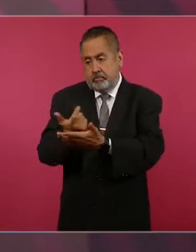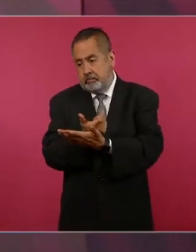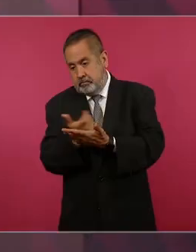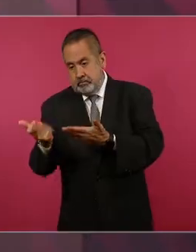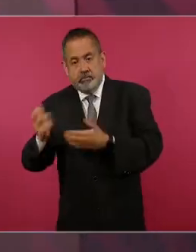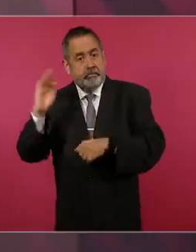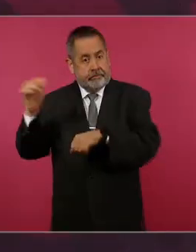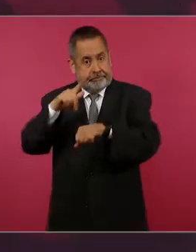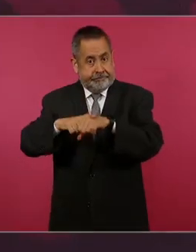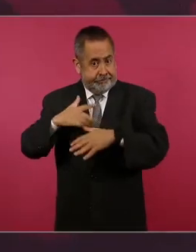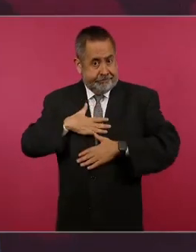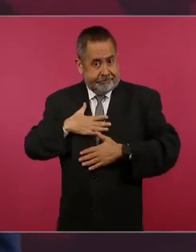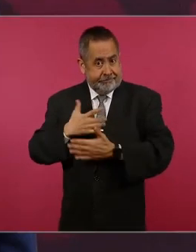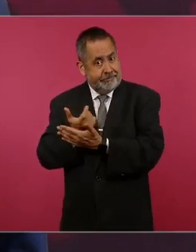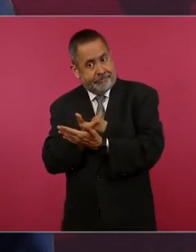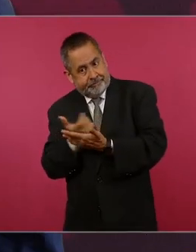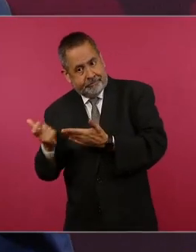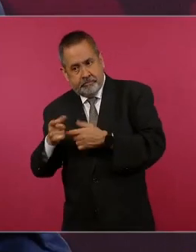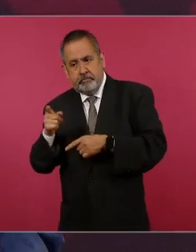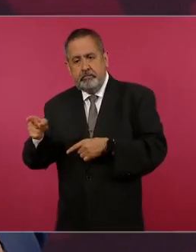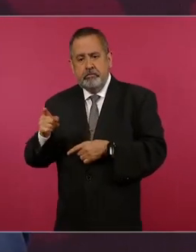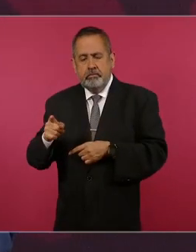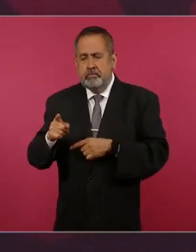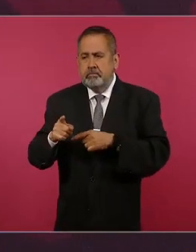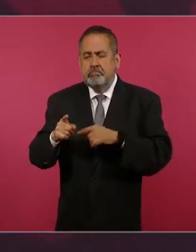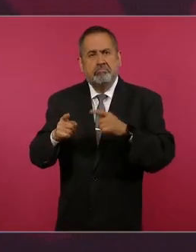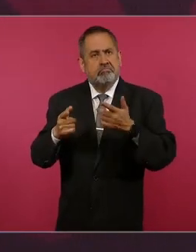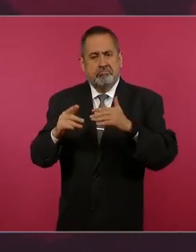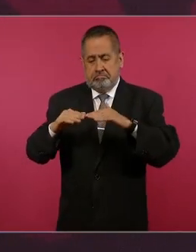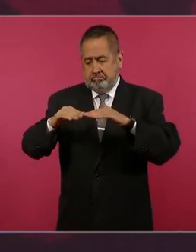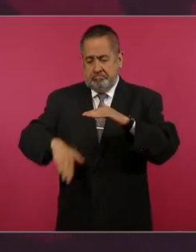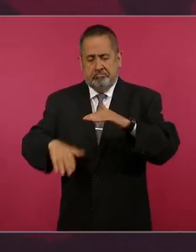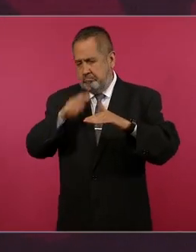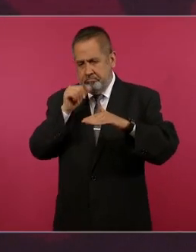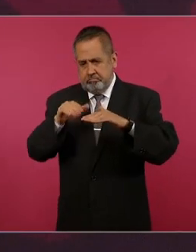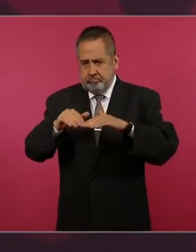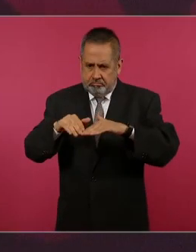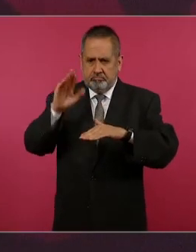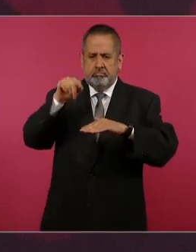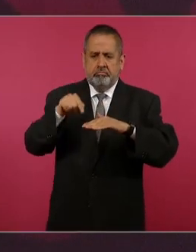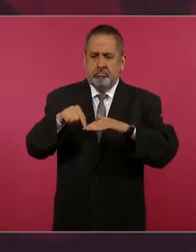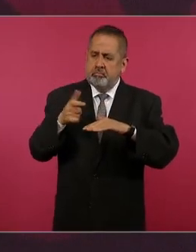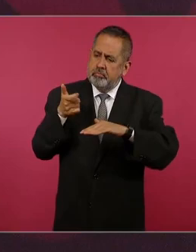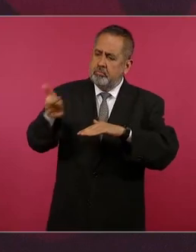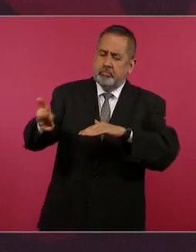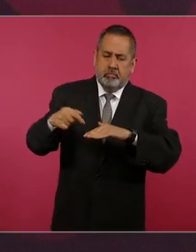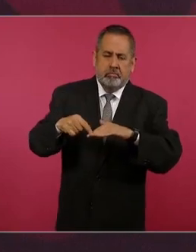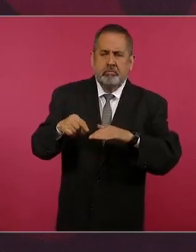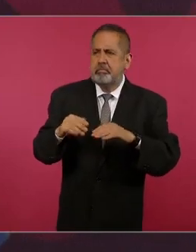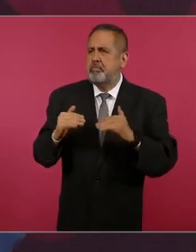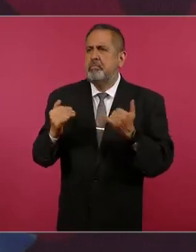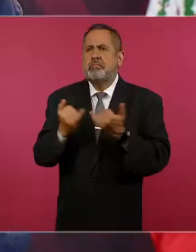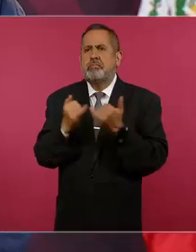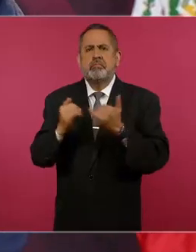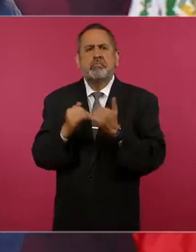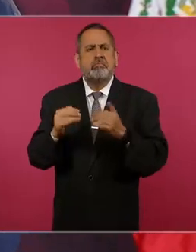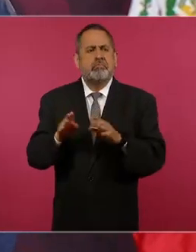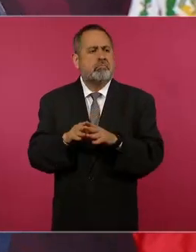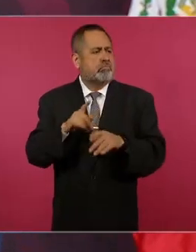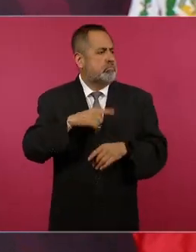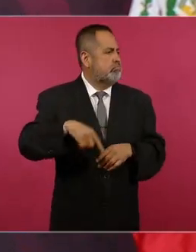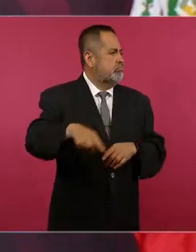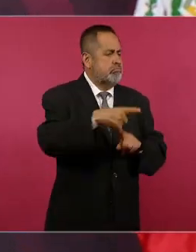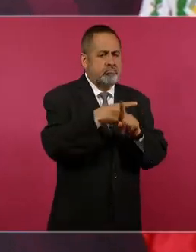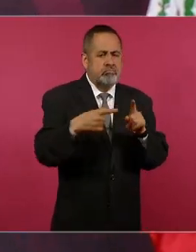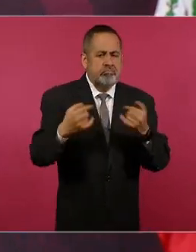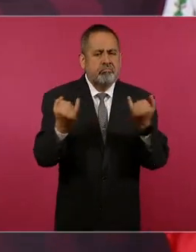federal un mínimo que es el equivalente a la media de